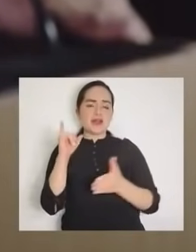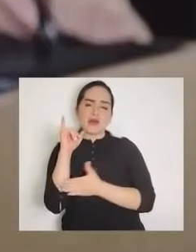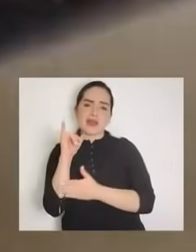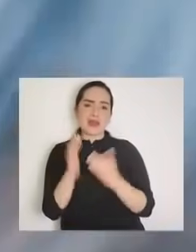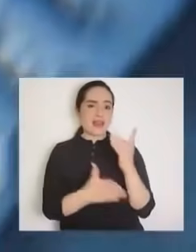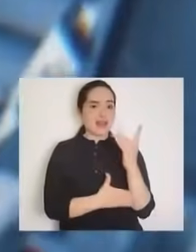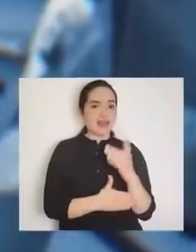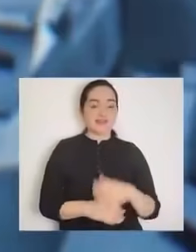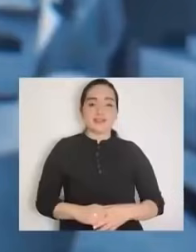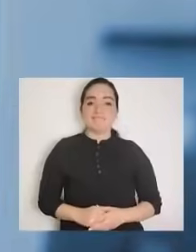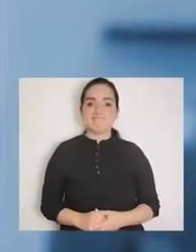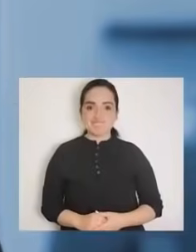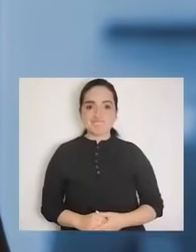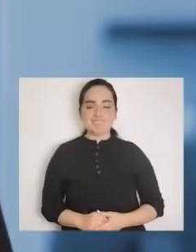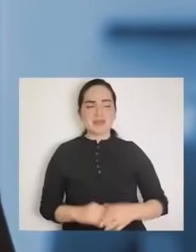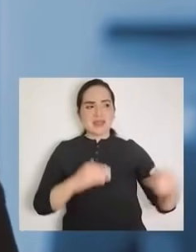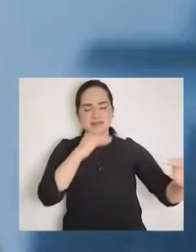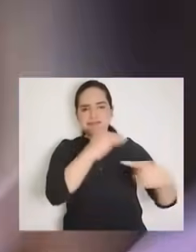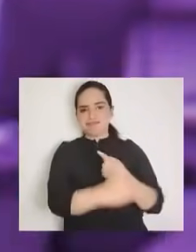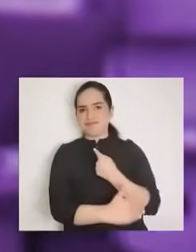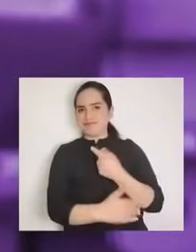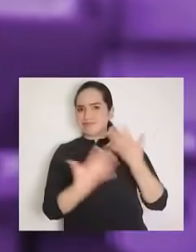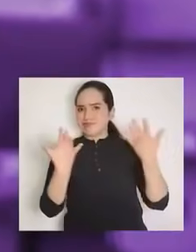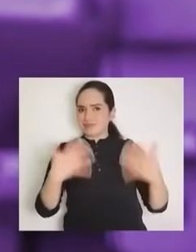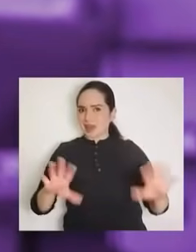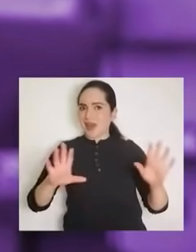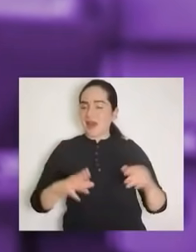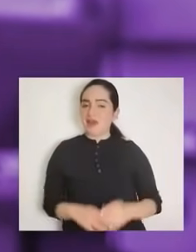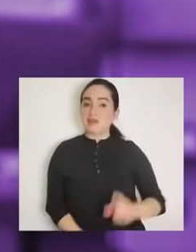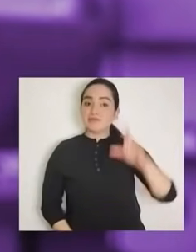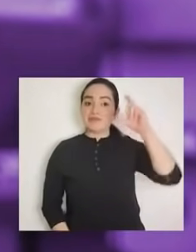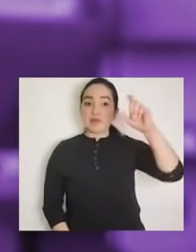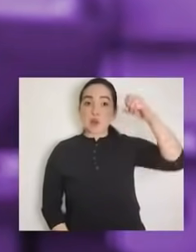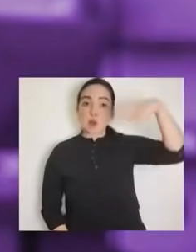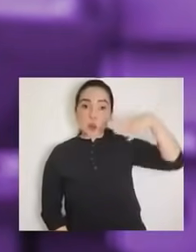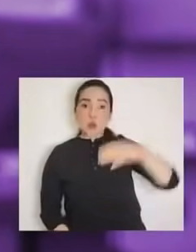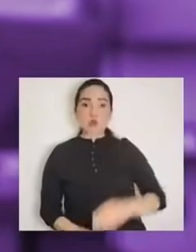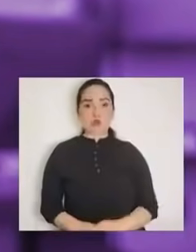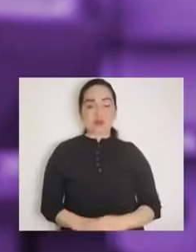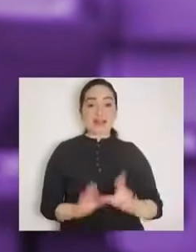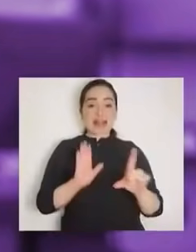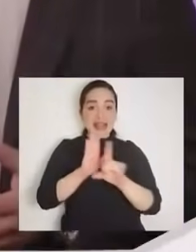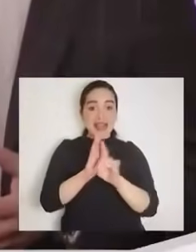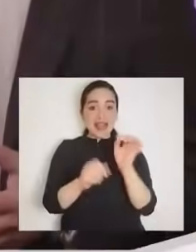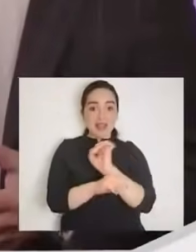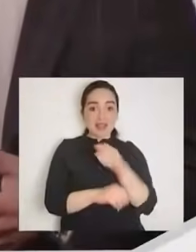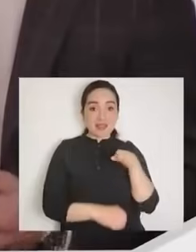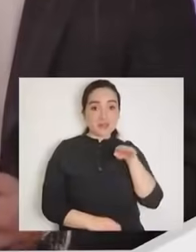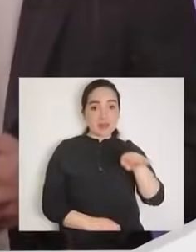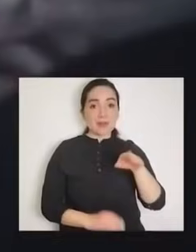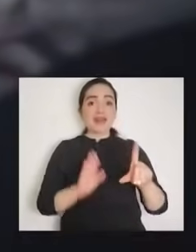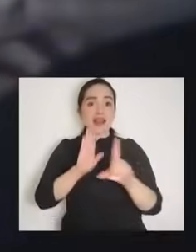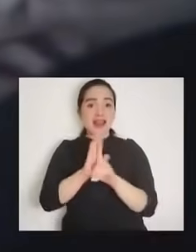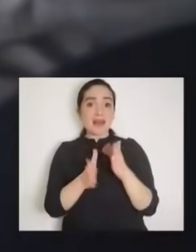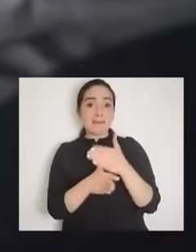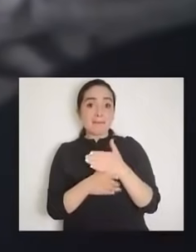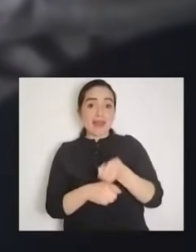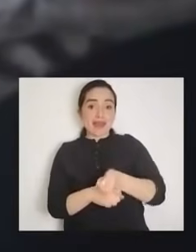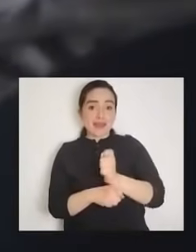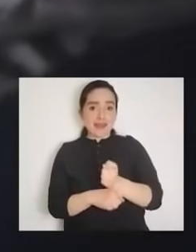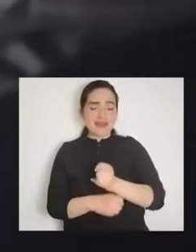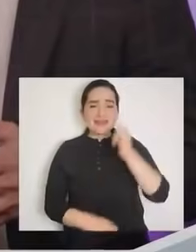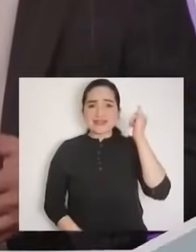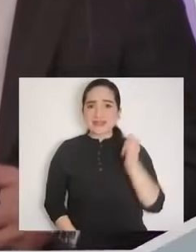grupos económicos, de izquierda y derecha. Nos han pasado tremendos golazos. Los medidores eléctricos, la ley de